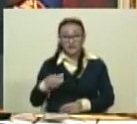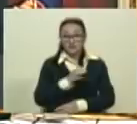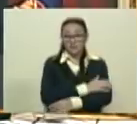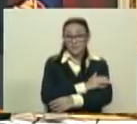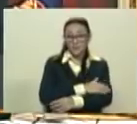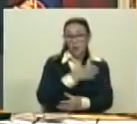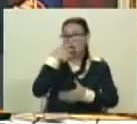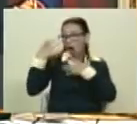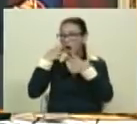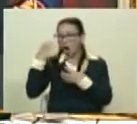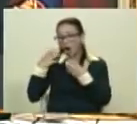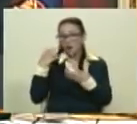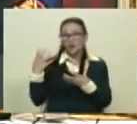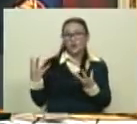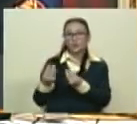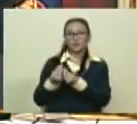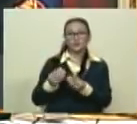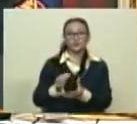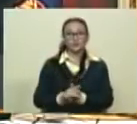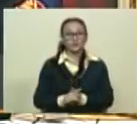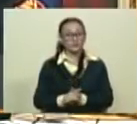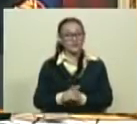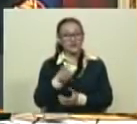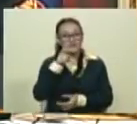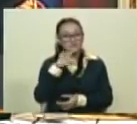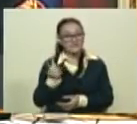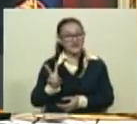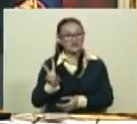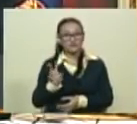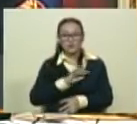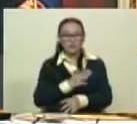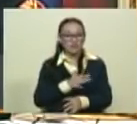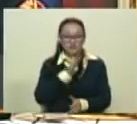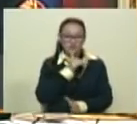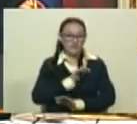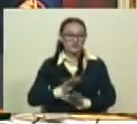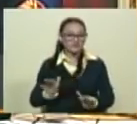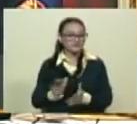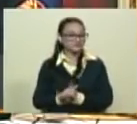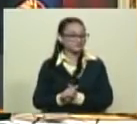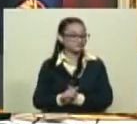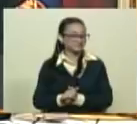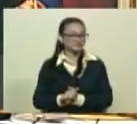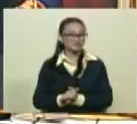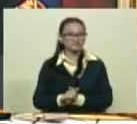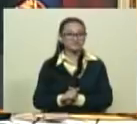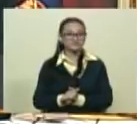cuatro gritos con ellos. Y en Venezuela ese poder legislativo no existe.